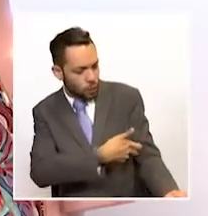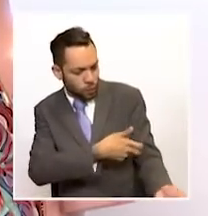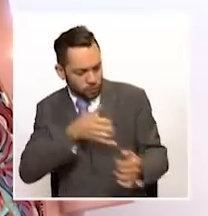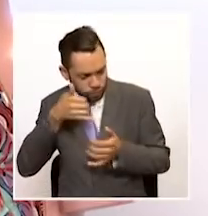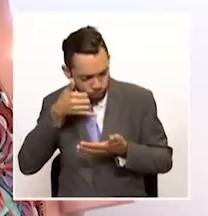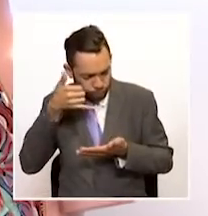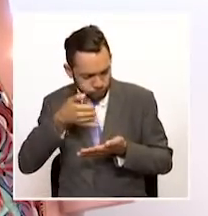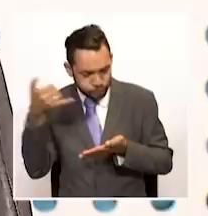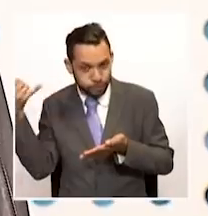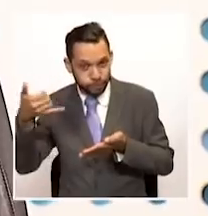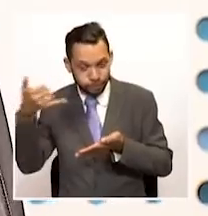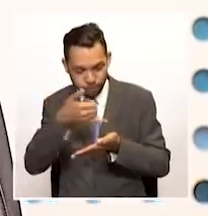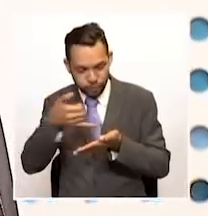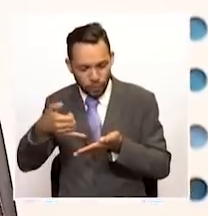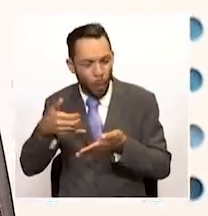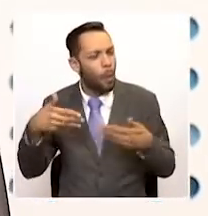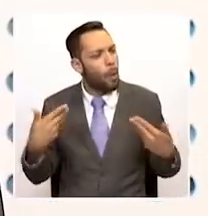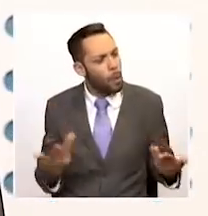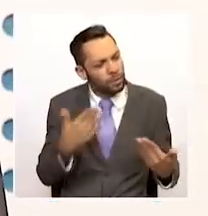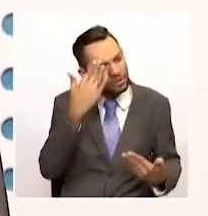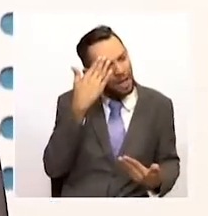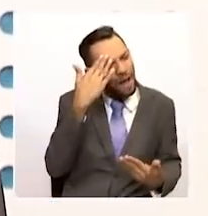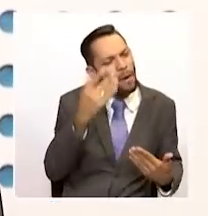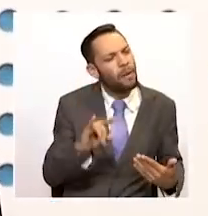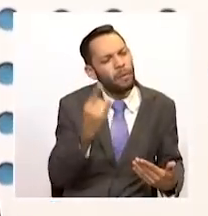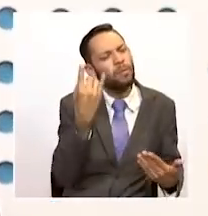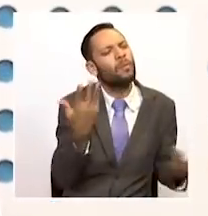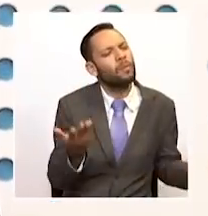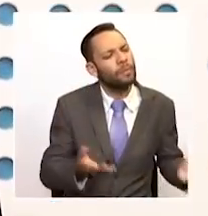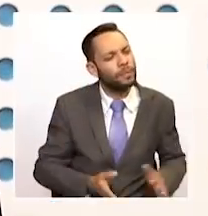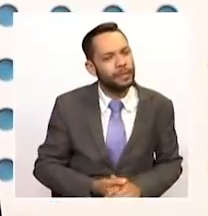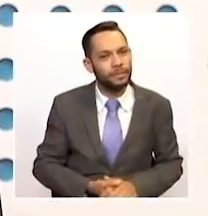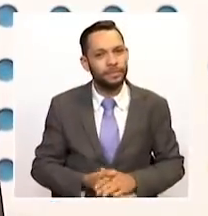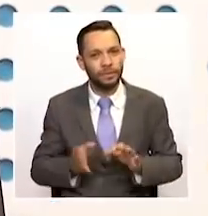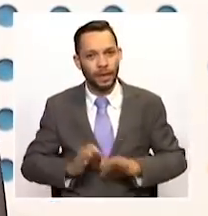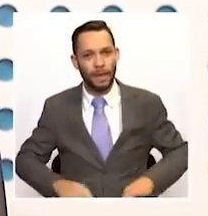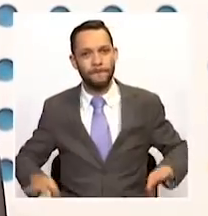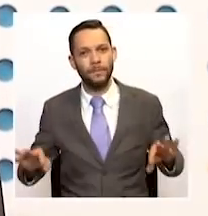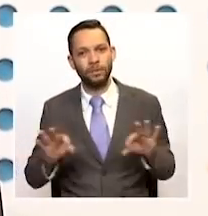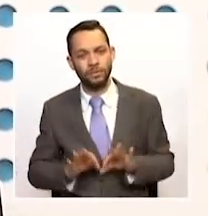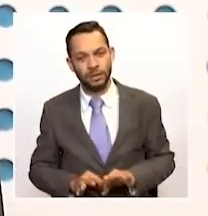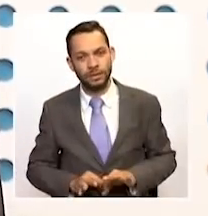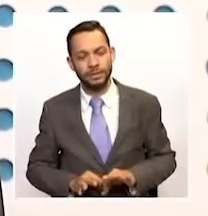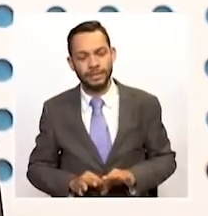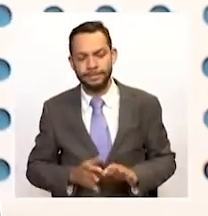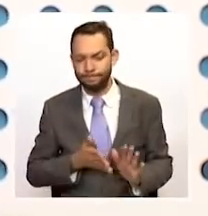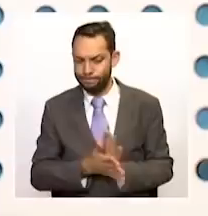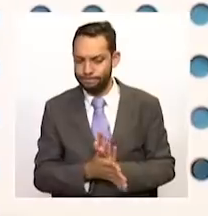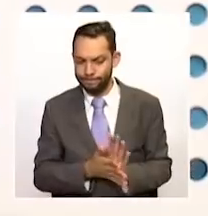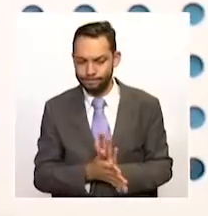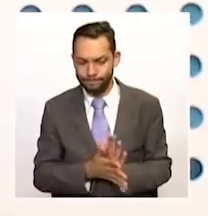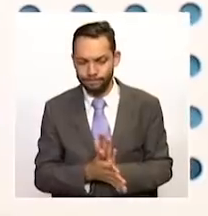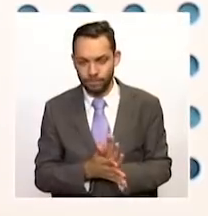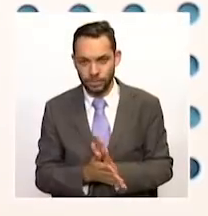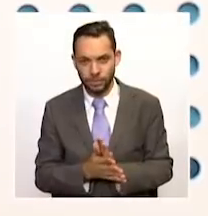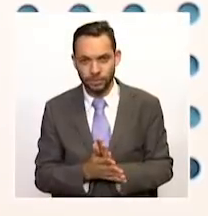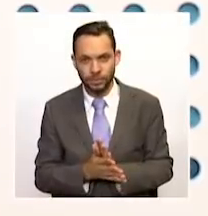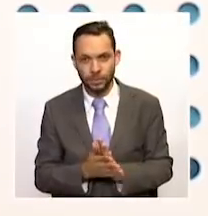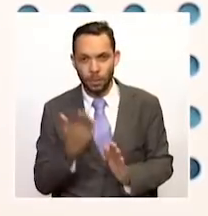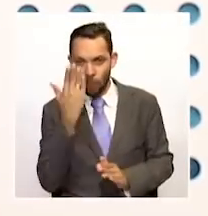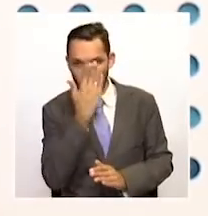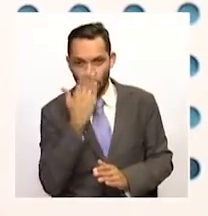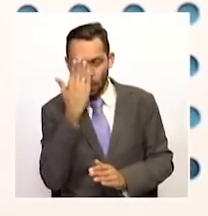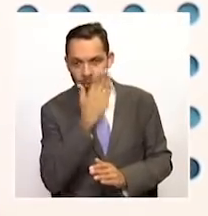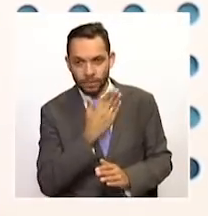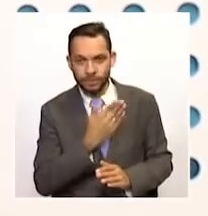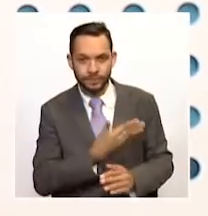bien importante el tema aquí porque hay que explicar que la punción o la manera de nosotros tomar la muestra se